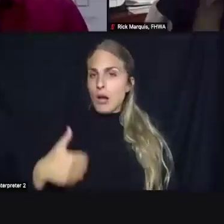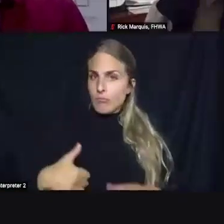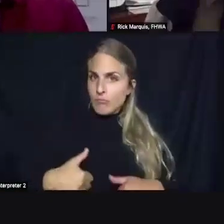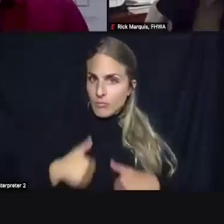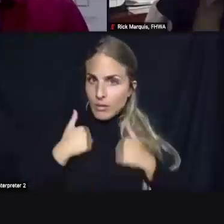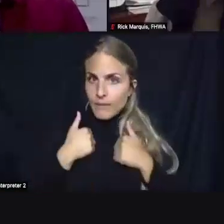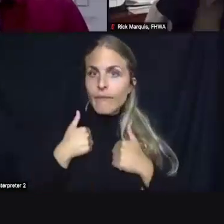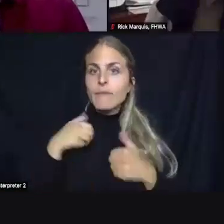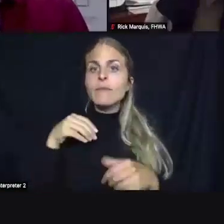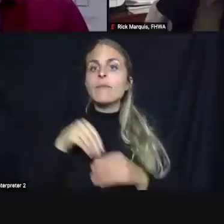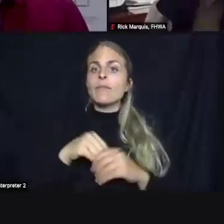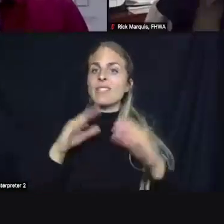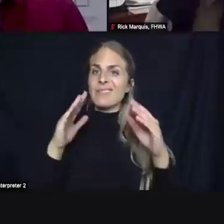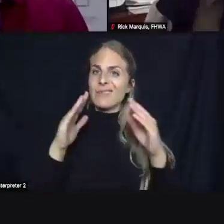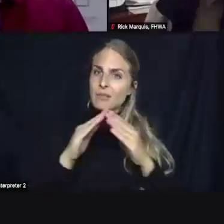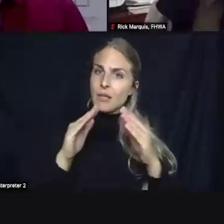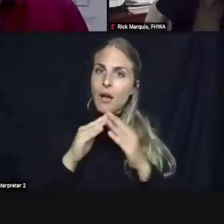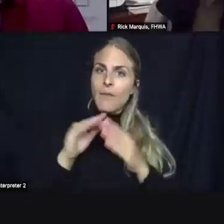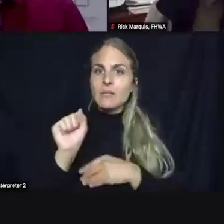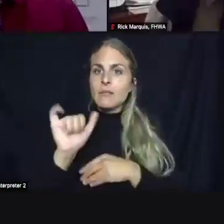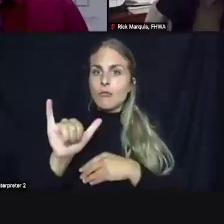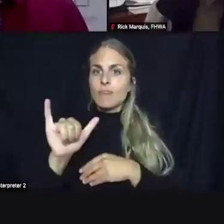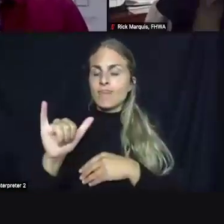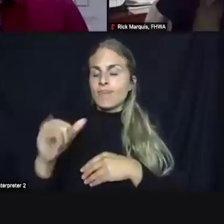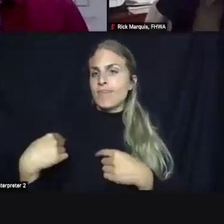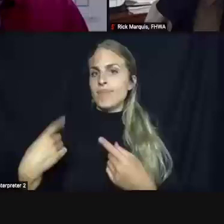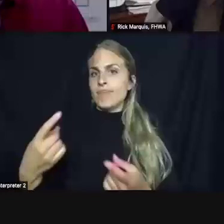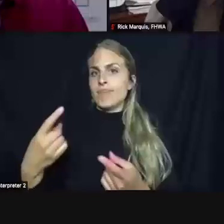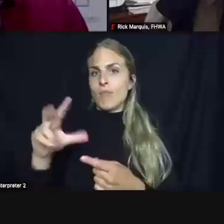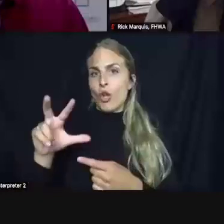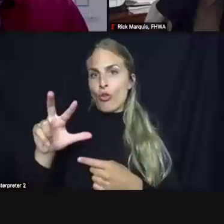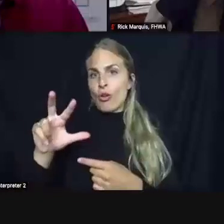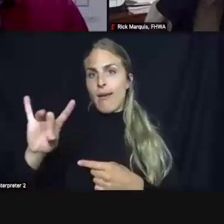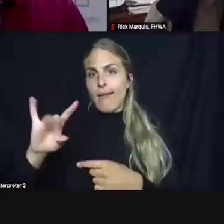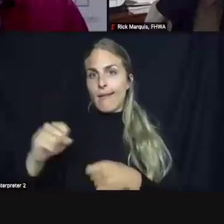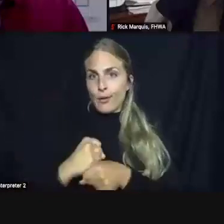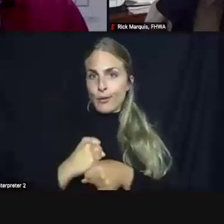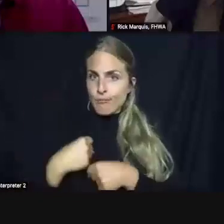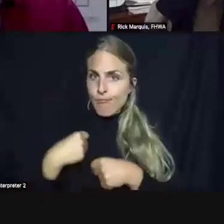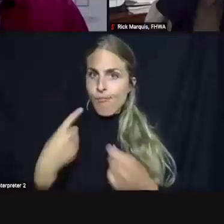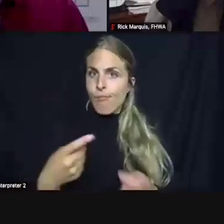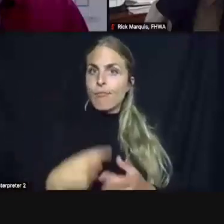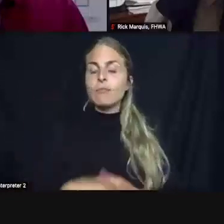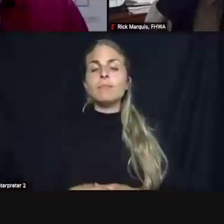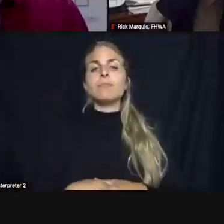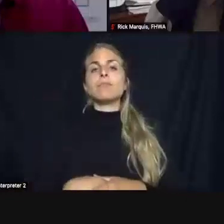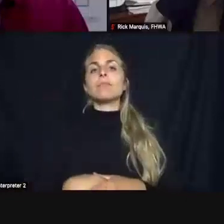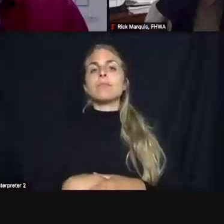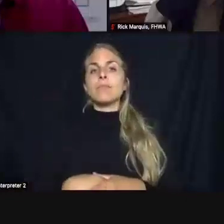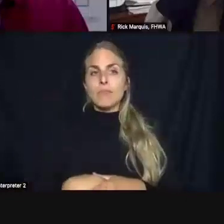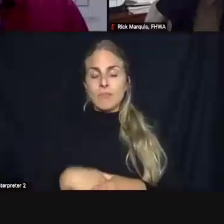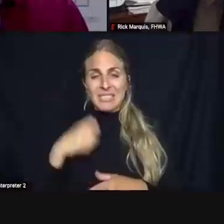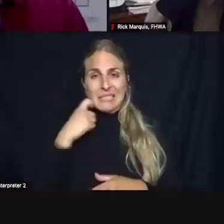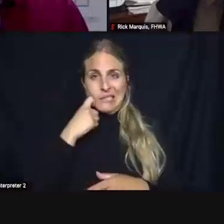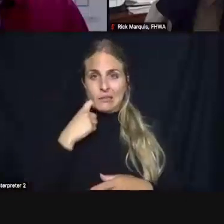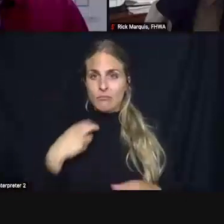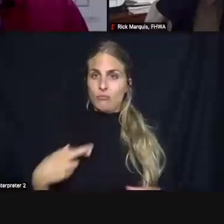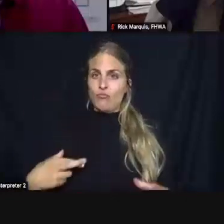VANNORSTERAND. Soy residente de Syracuse desde más de 38